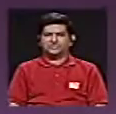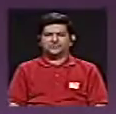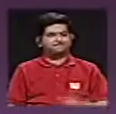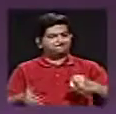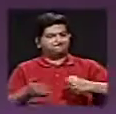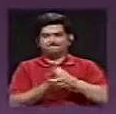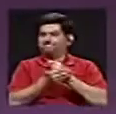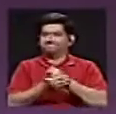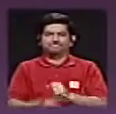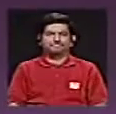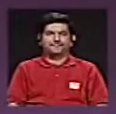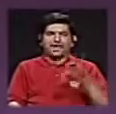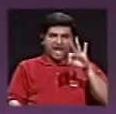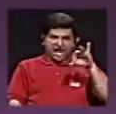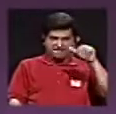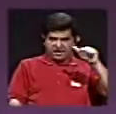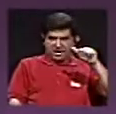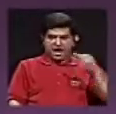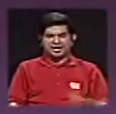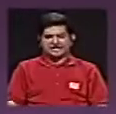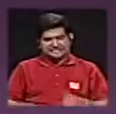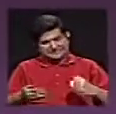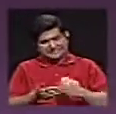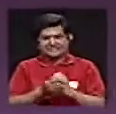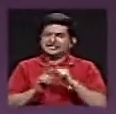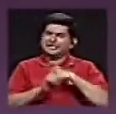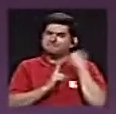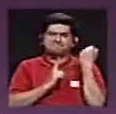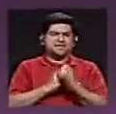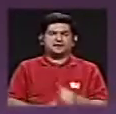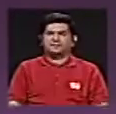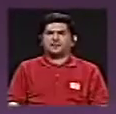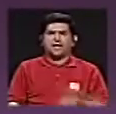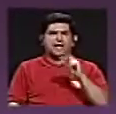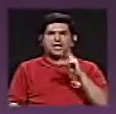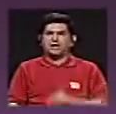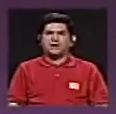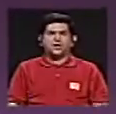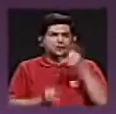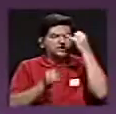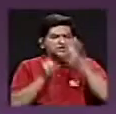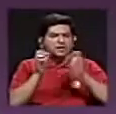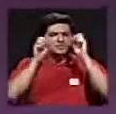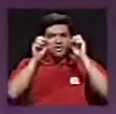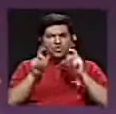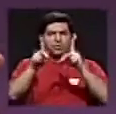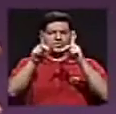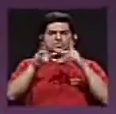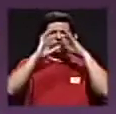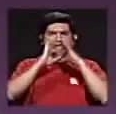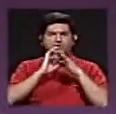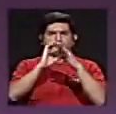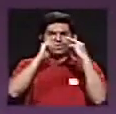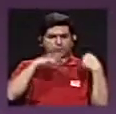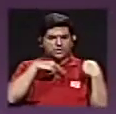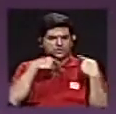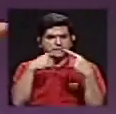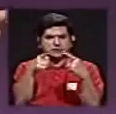desgraciadamente el frente amplio lo lamenta mucho no cuajó la posibilidad de ir juntos